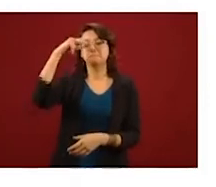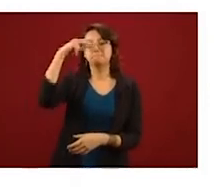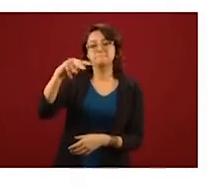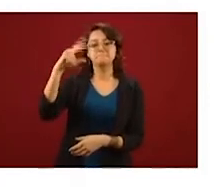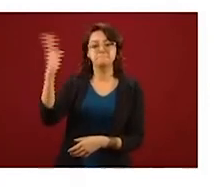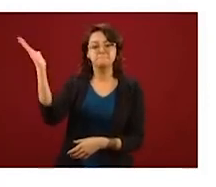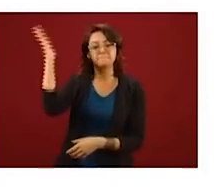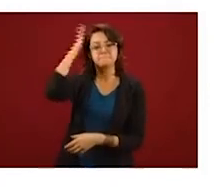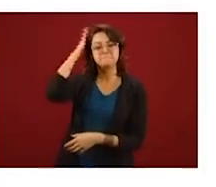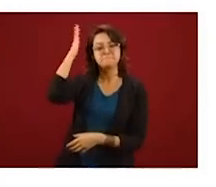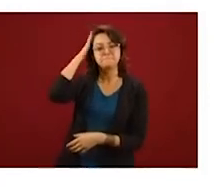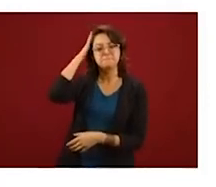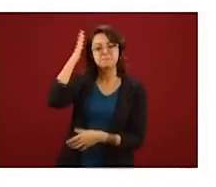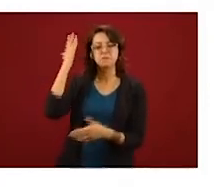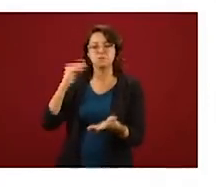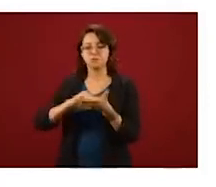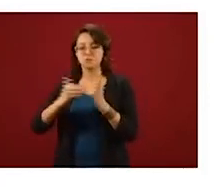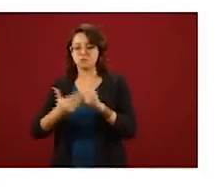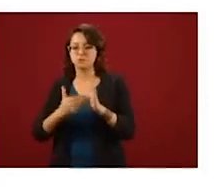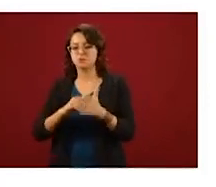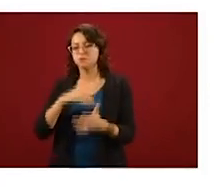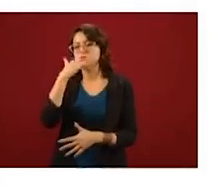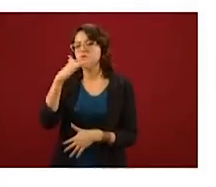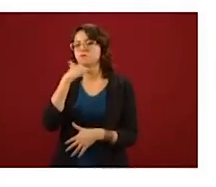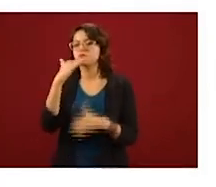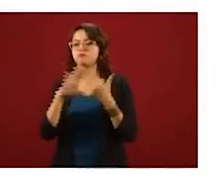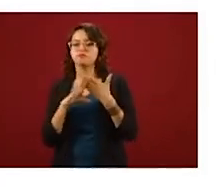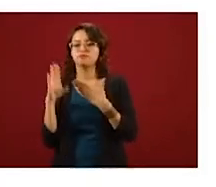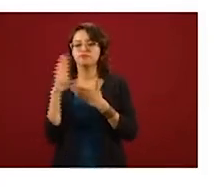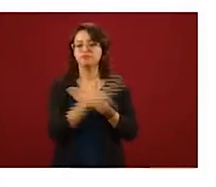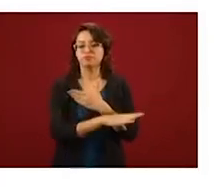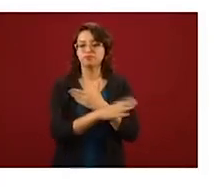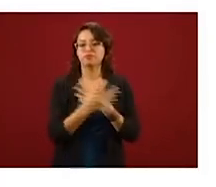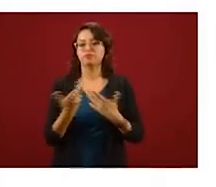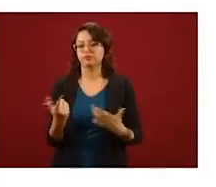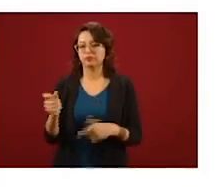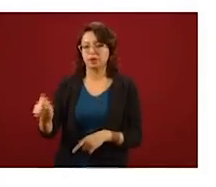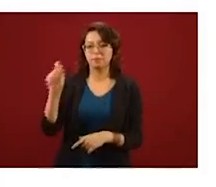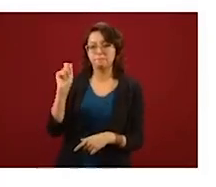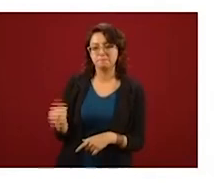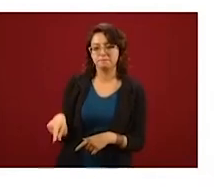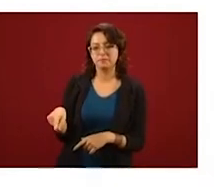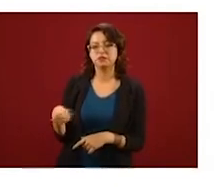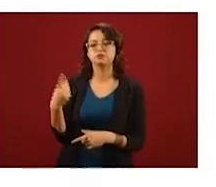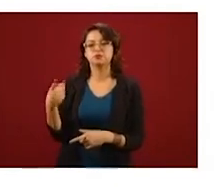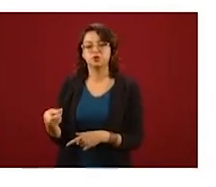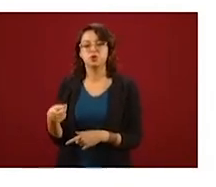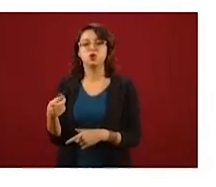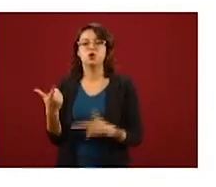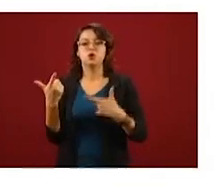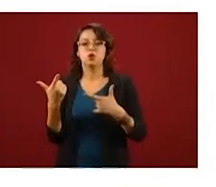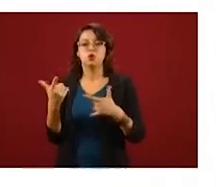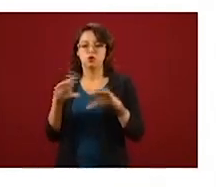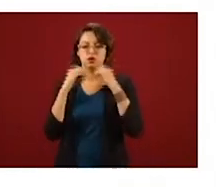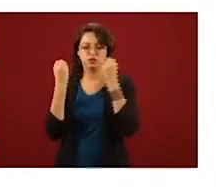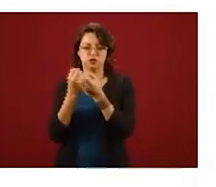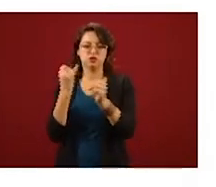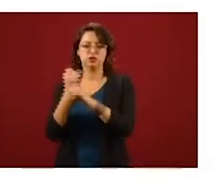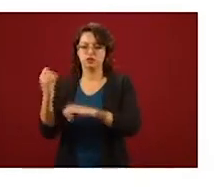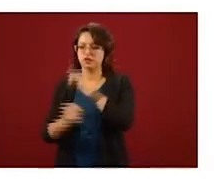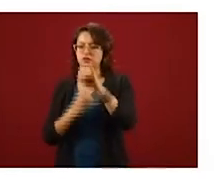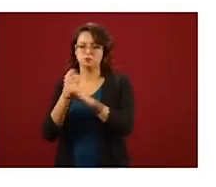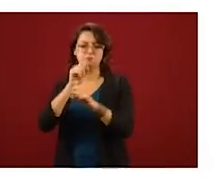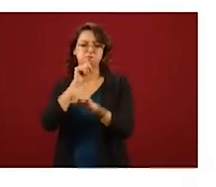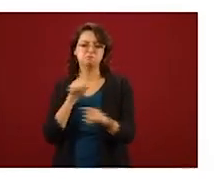líder de estrategias anticorrupción por la misma organización internacional que hoy da a